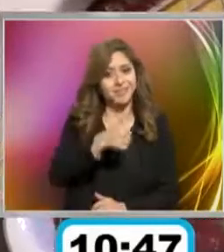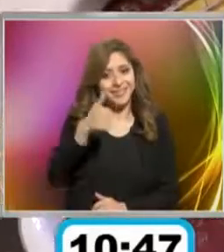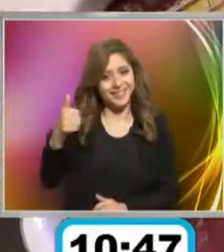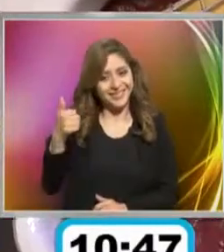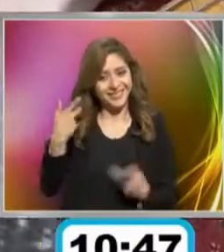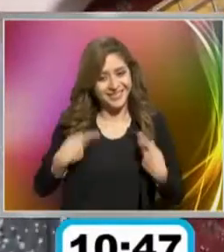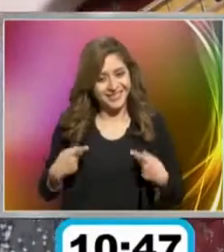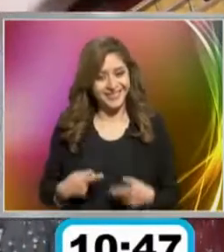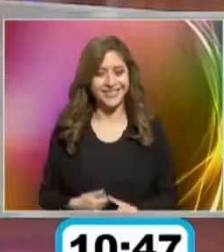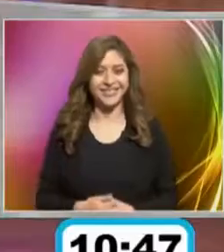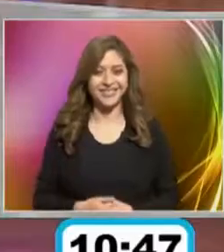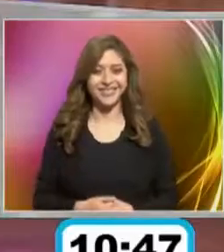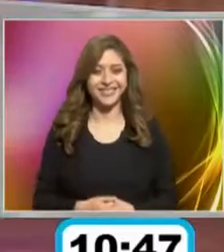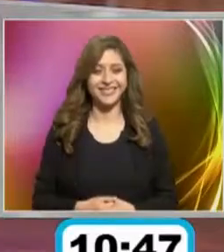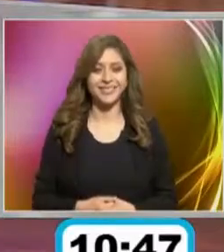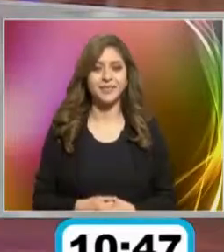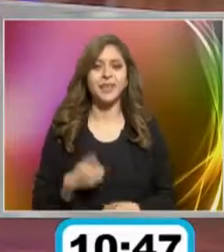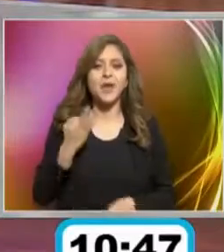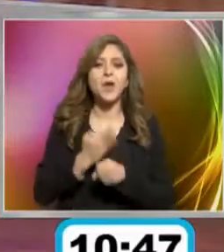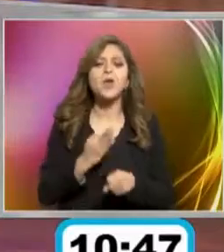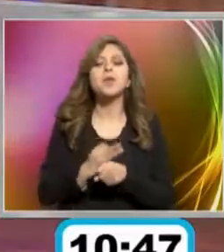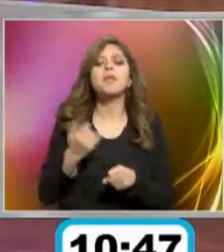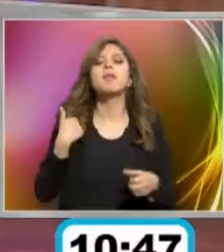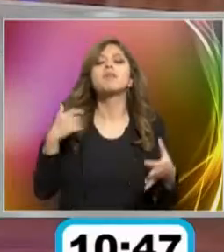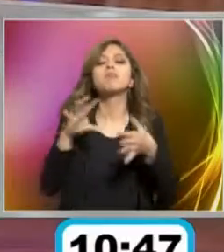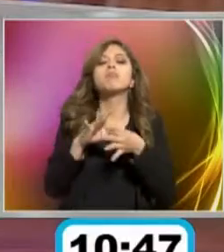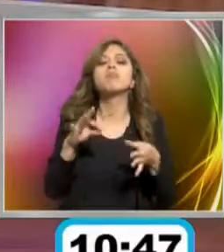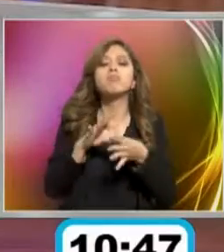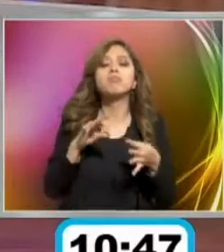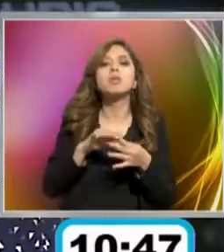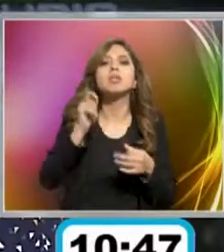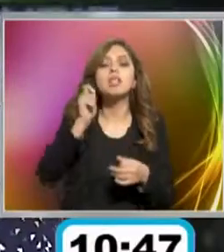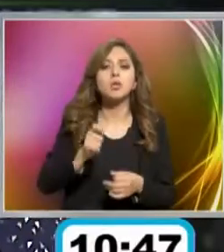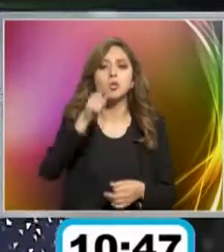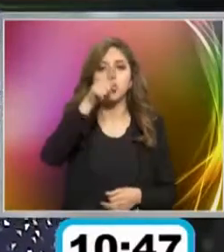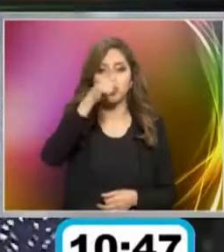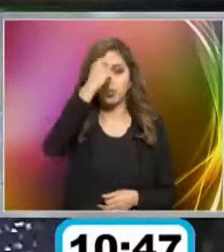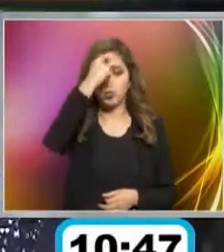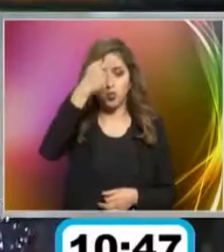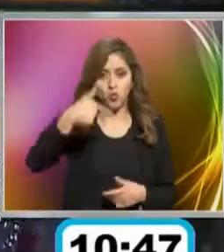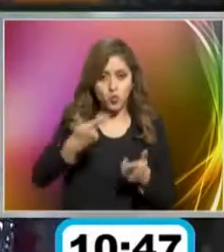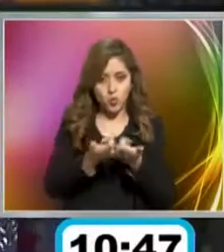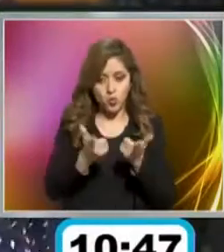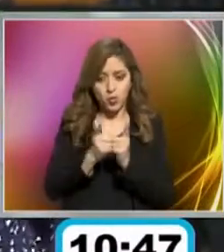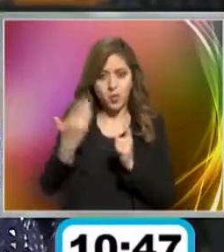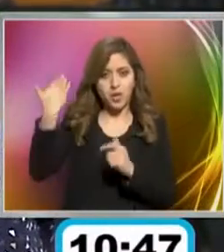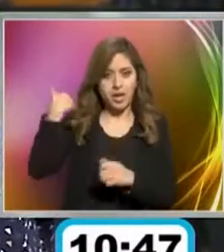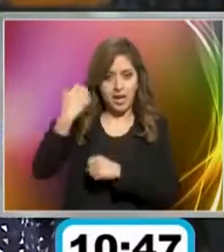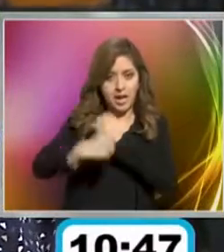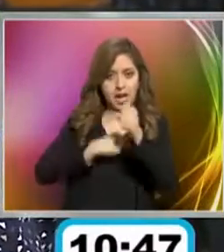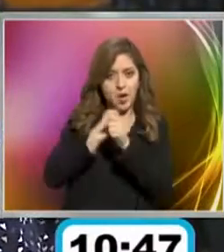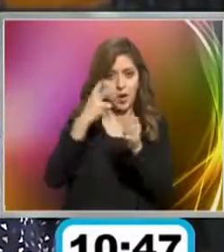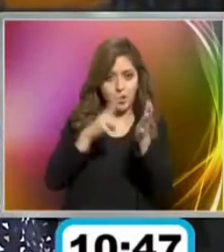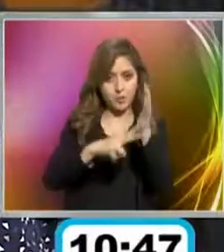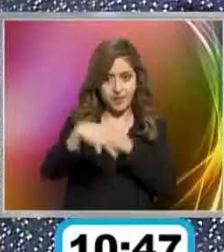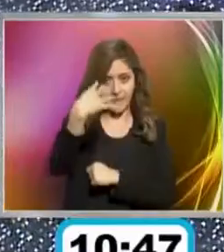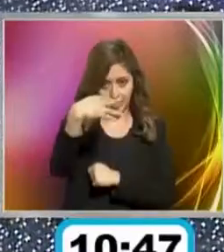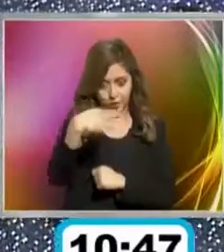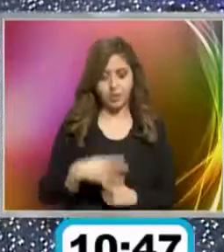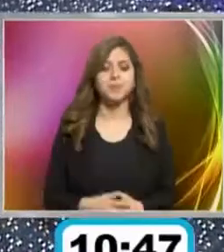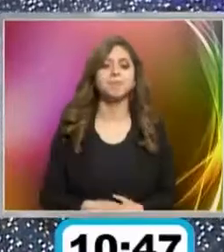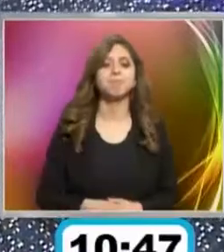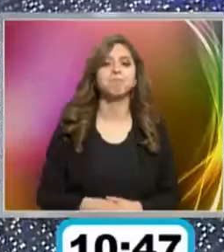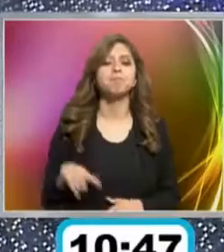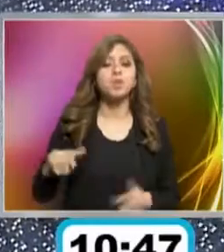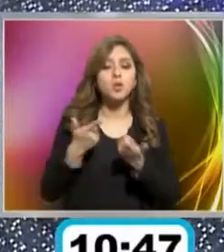¿no? Oiga, platíquenos de dónde surge la idea de formar esta agrupación en el 2014. Bien, Cymatics ya